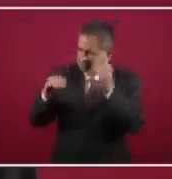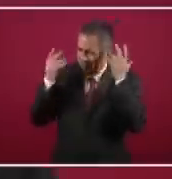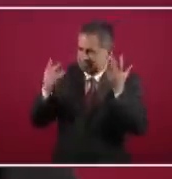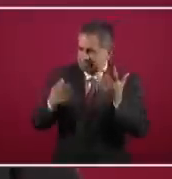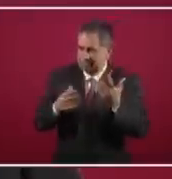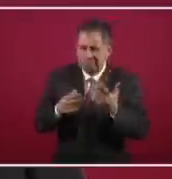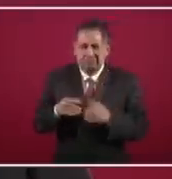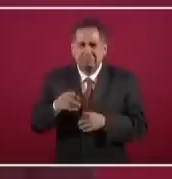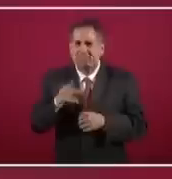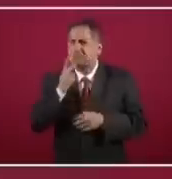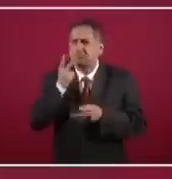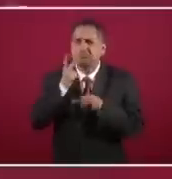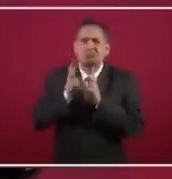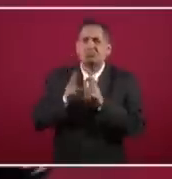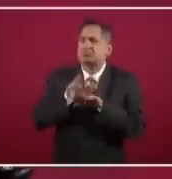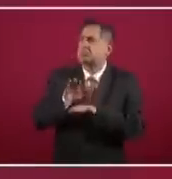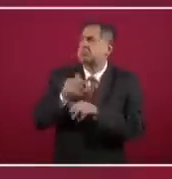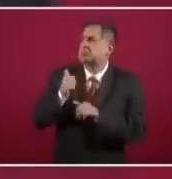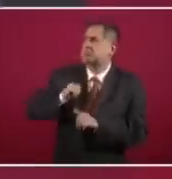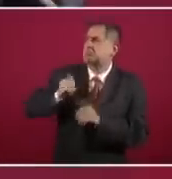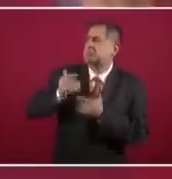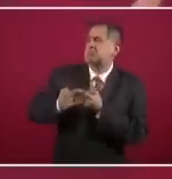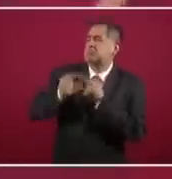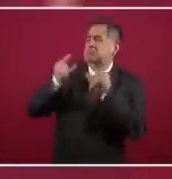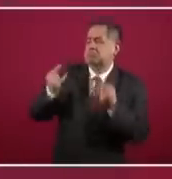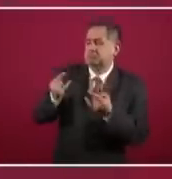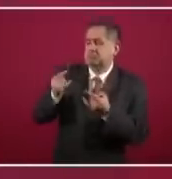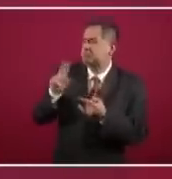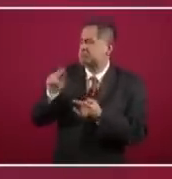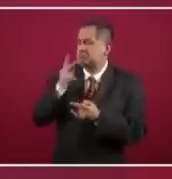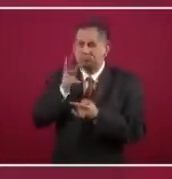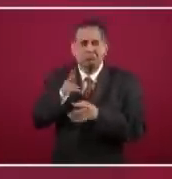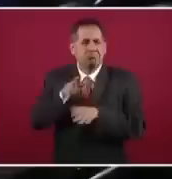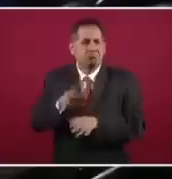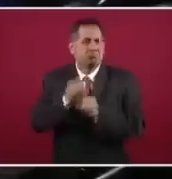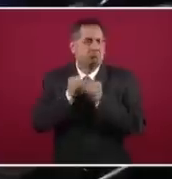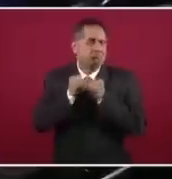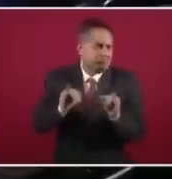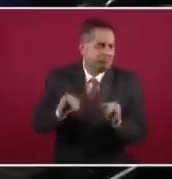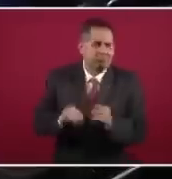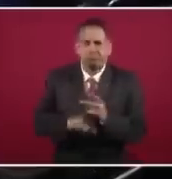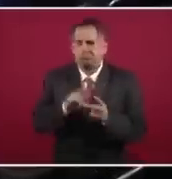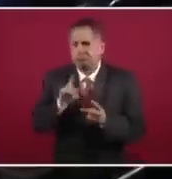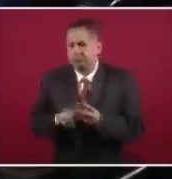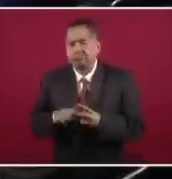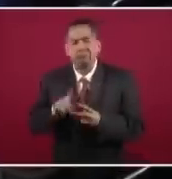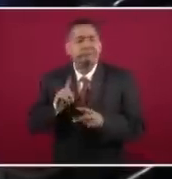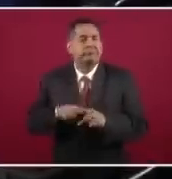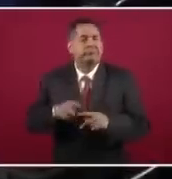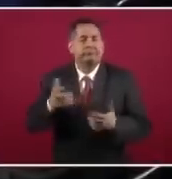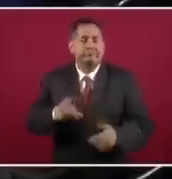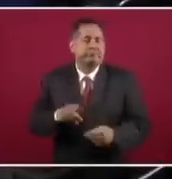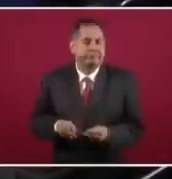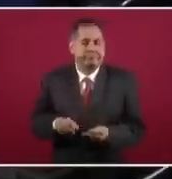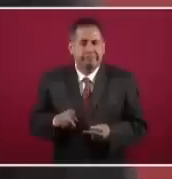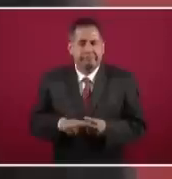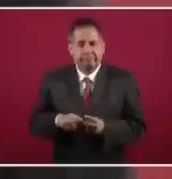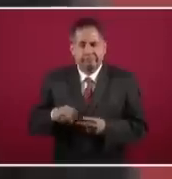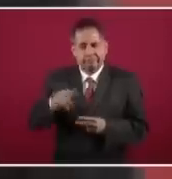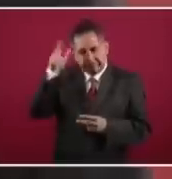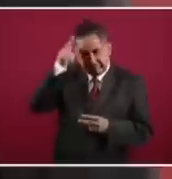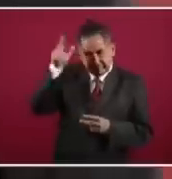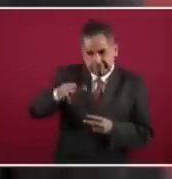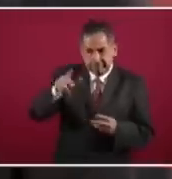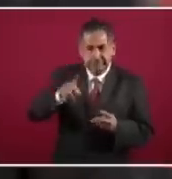Que no se hablara de lo que fue la independencia, de lo que hizo el cura Hidalgo,